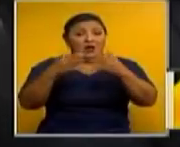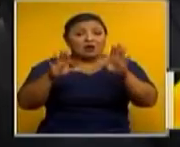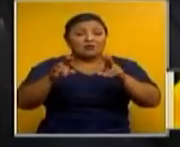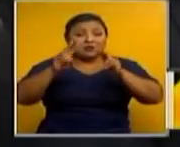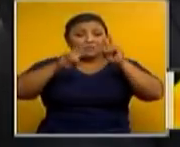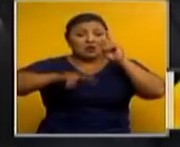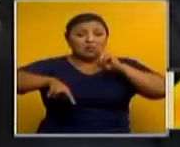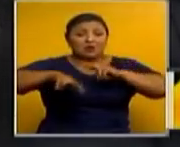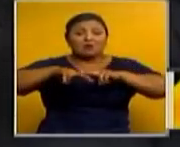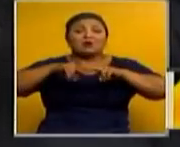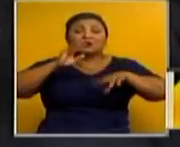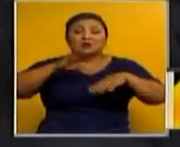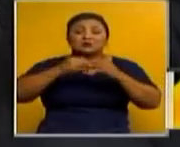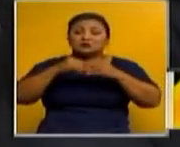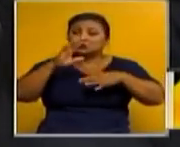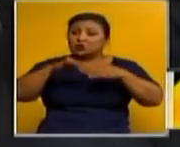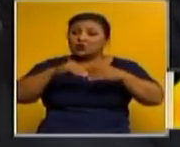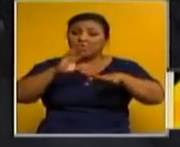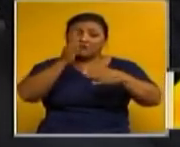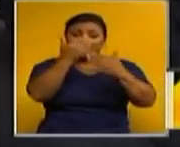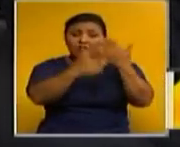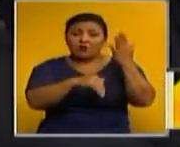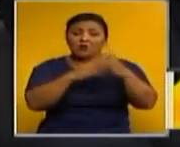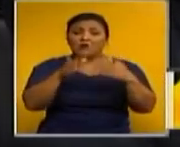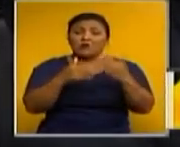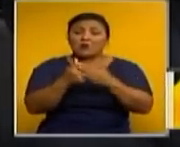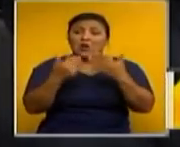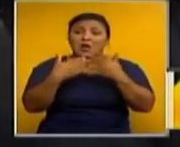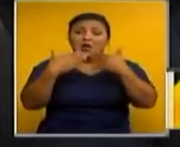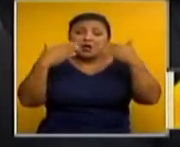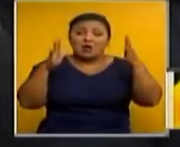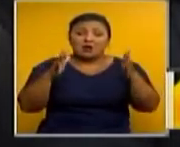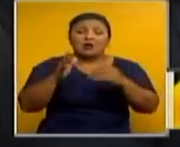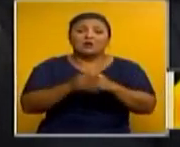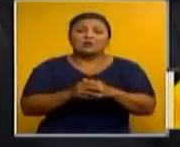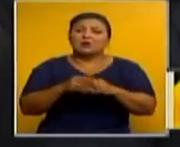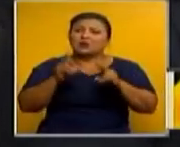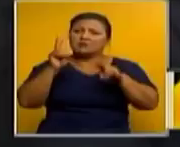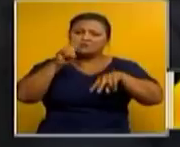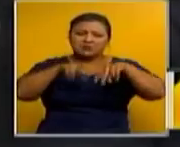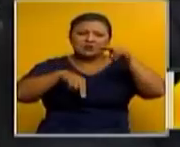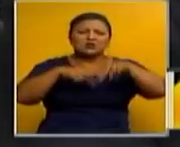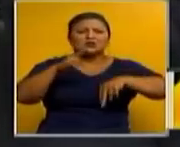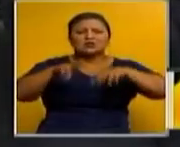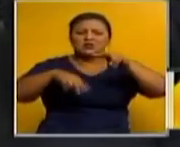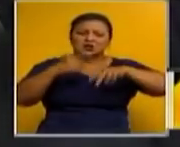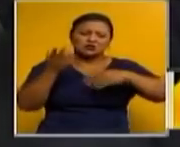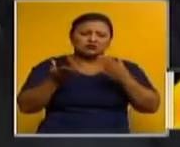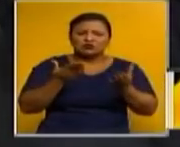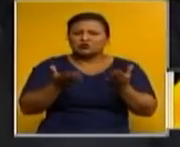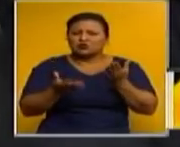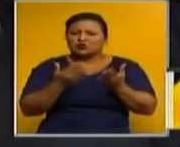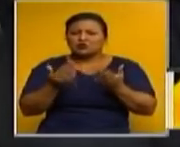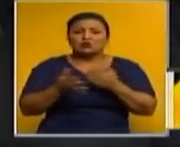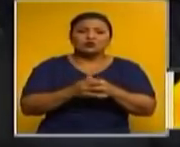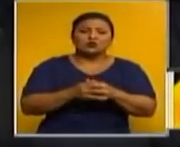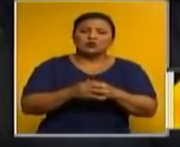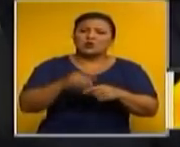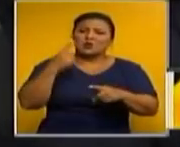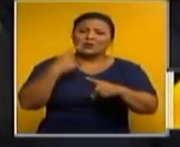respecto de ese informe. Está abierta una investigación. Los dos